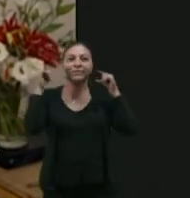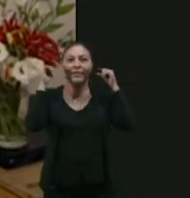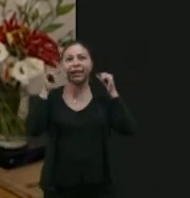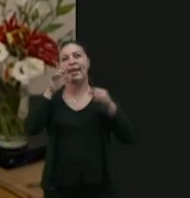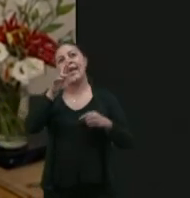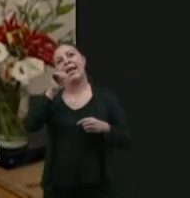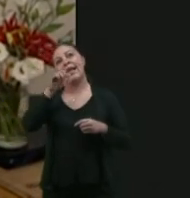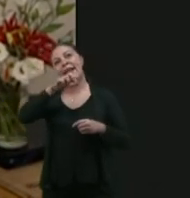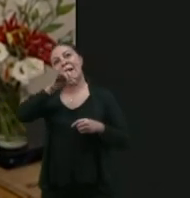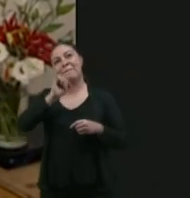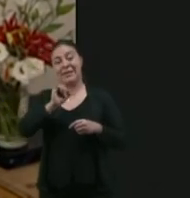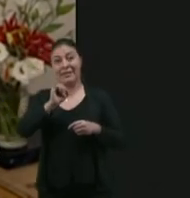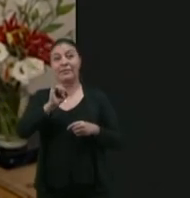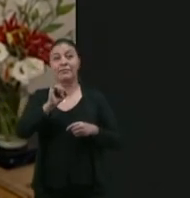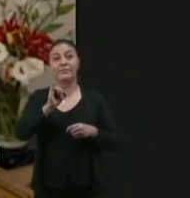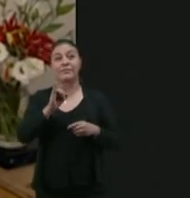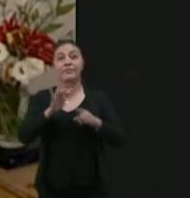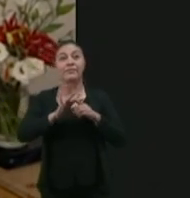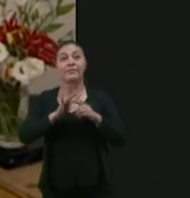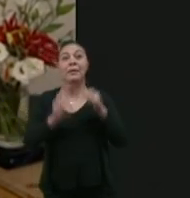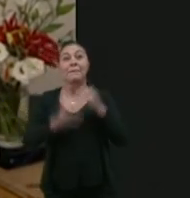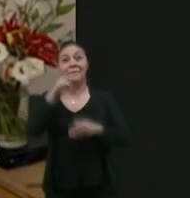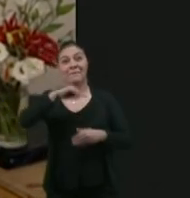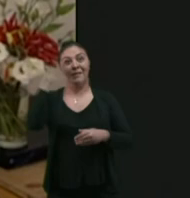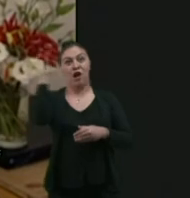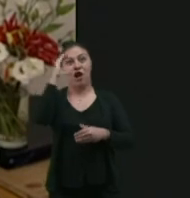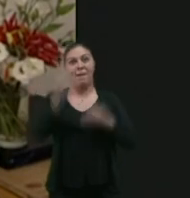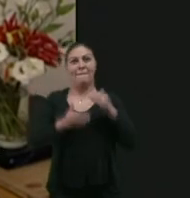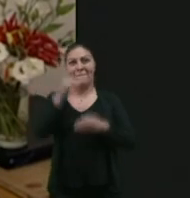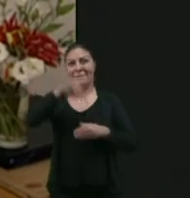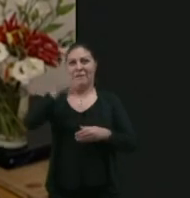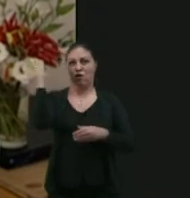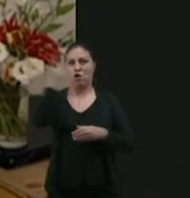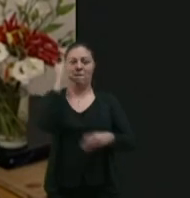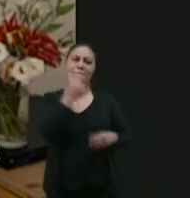Rappi empezó acá cuando ellos estaban mirando,